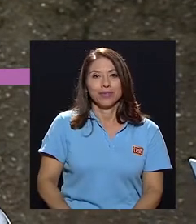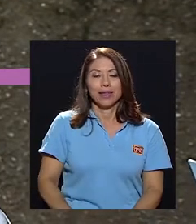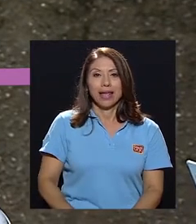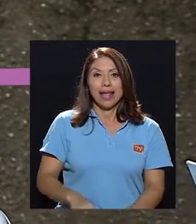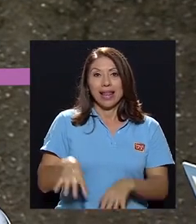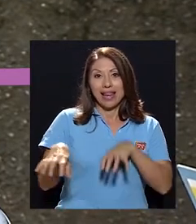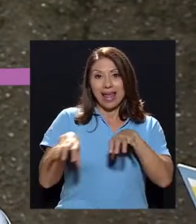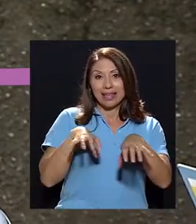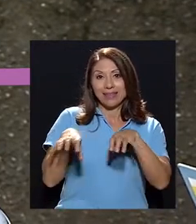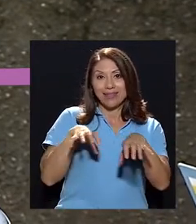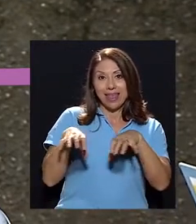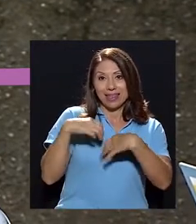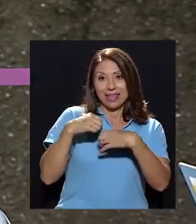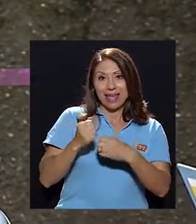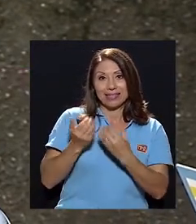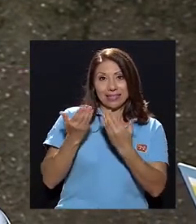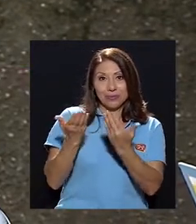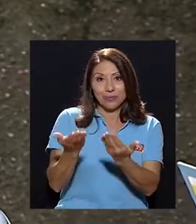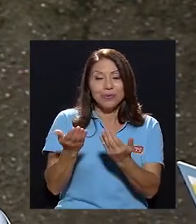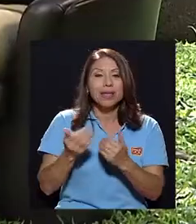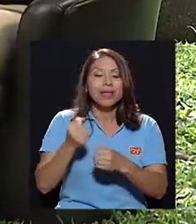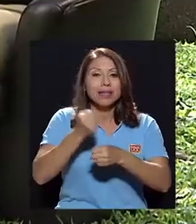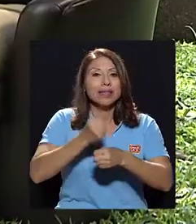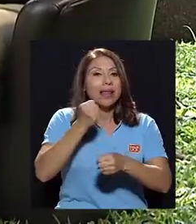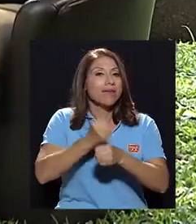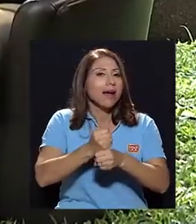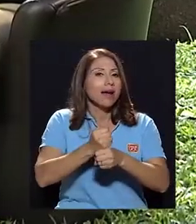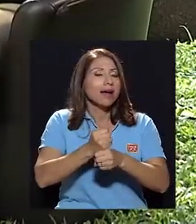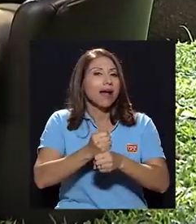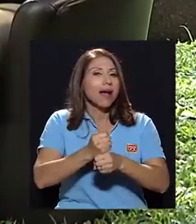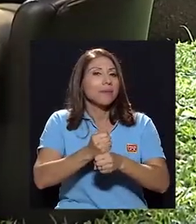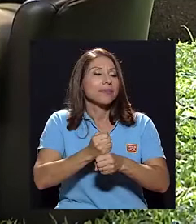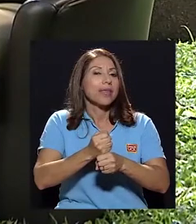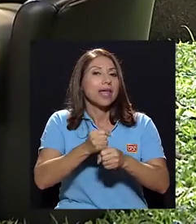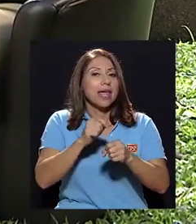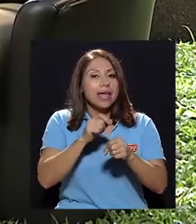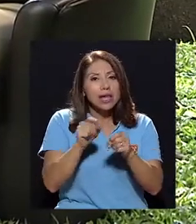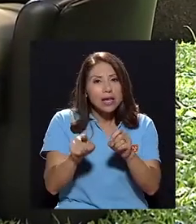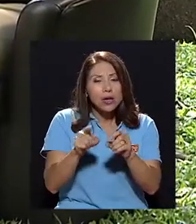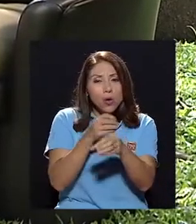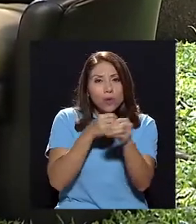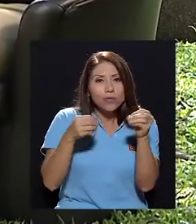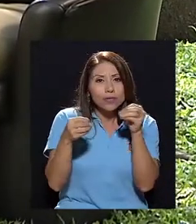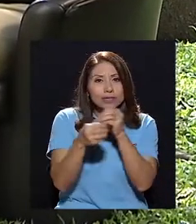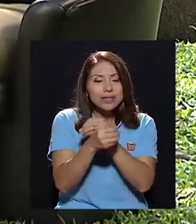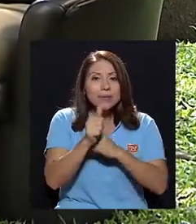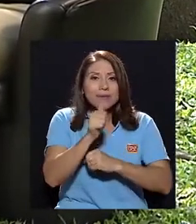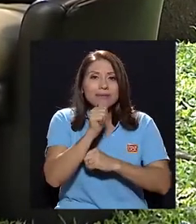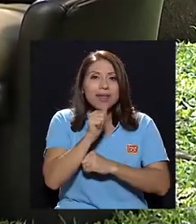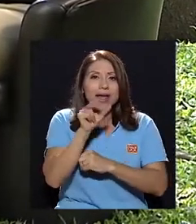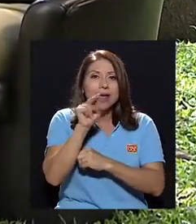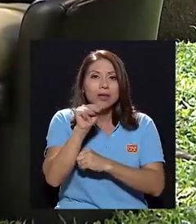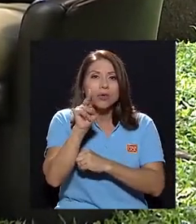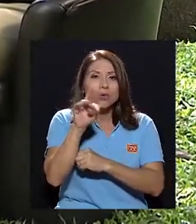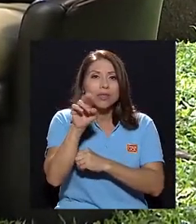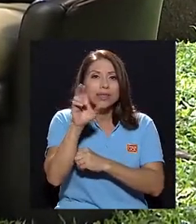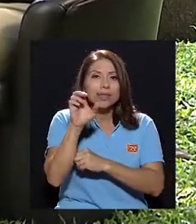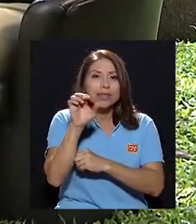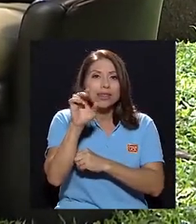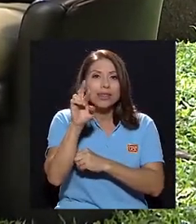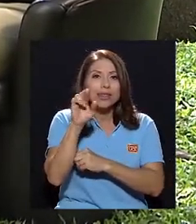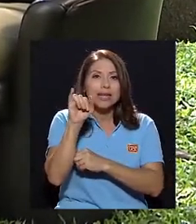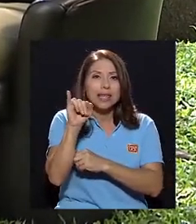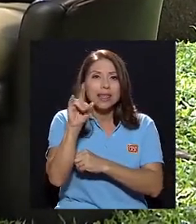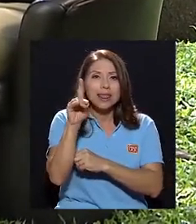actividad que realiza nuestra invitada Mónica es que trabaja desde el 2002 en la consulta privada de NutriDep, es profesora de la